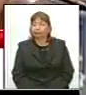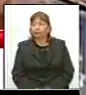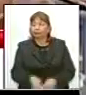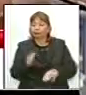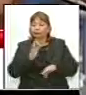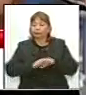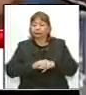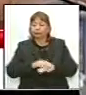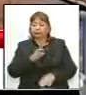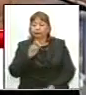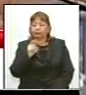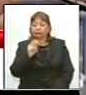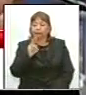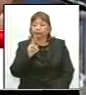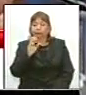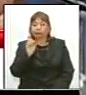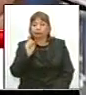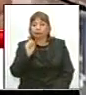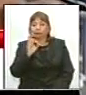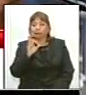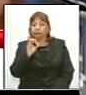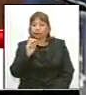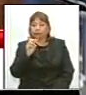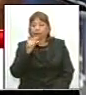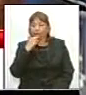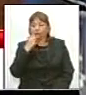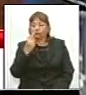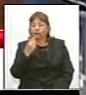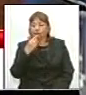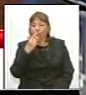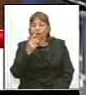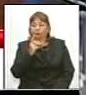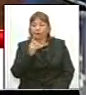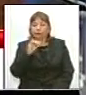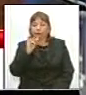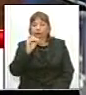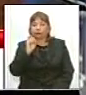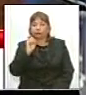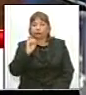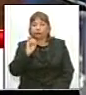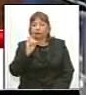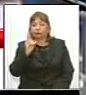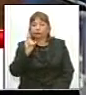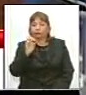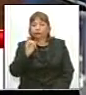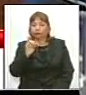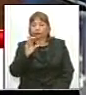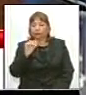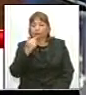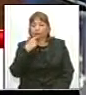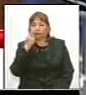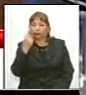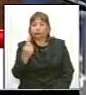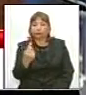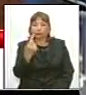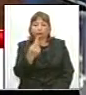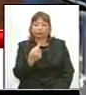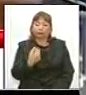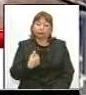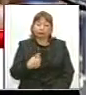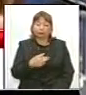relacionado con el transfugismo. Y lo único que avala es la disidencia, y la disidencia es personalísima. Así que